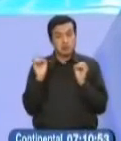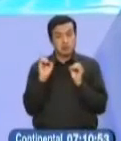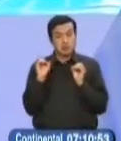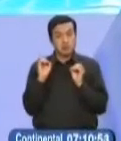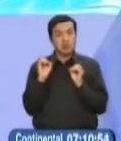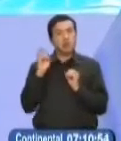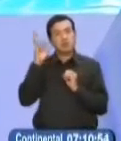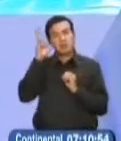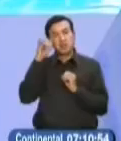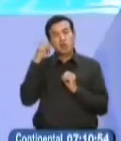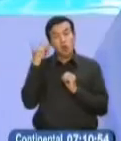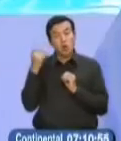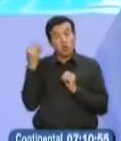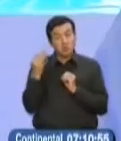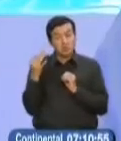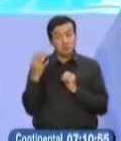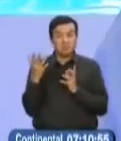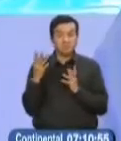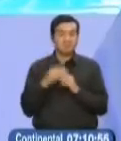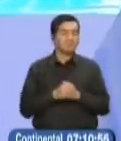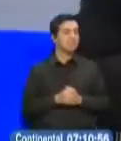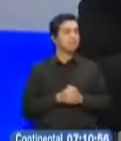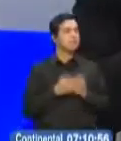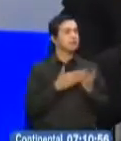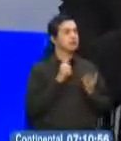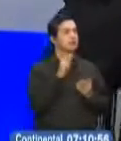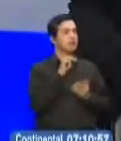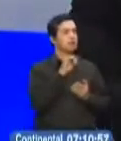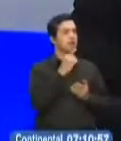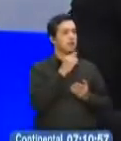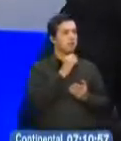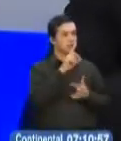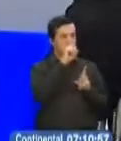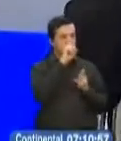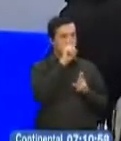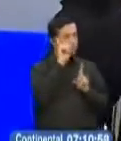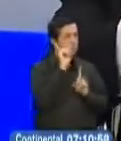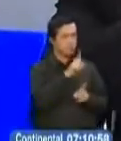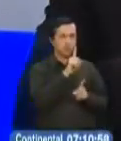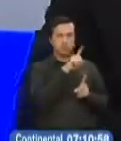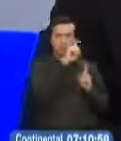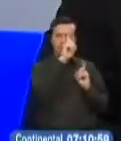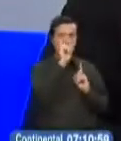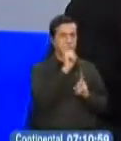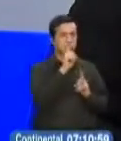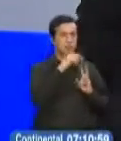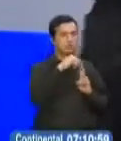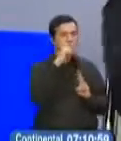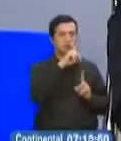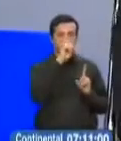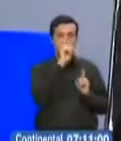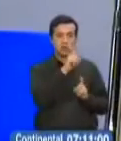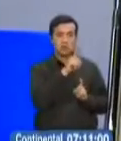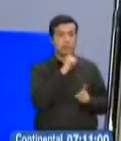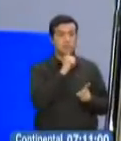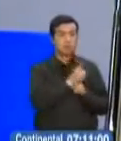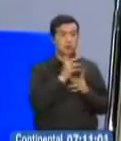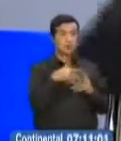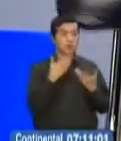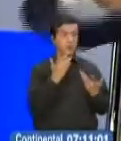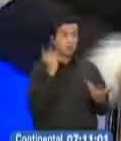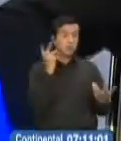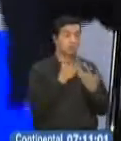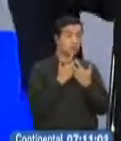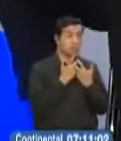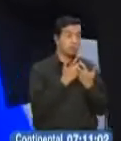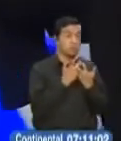escenario que se derive. Santiago, te pregunto directo al corazón de la región. ¿Tenemos salida si no nos unimos